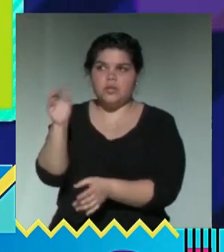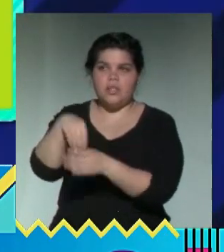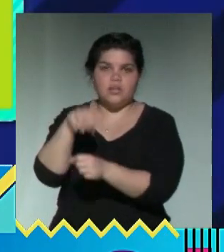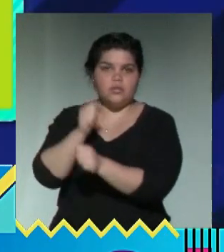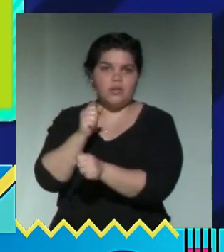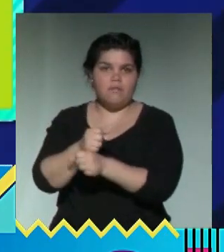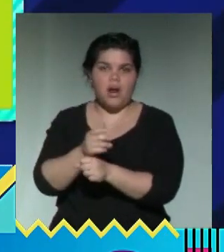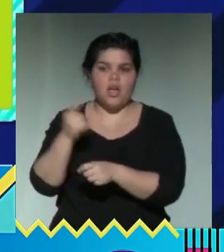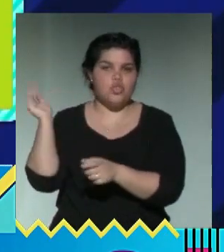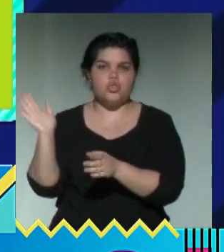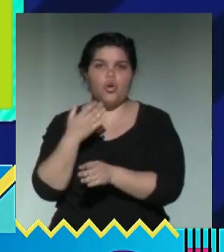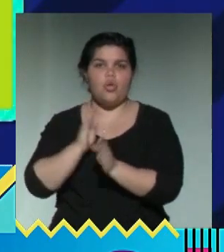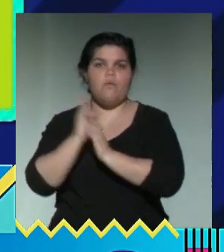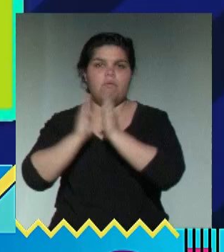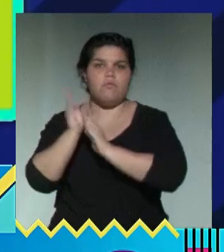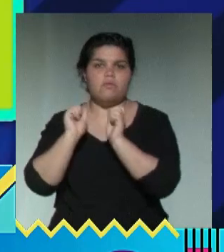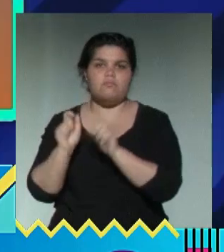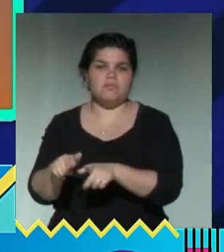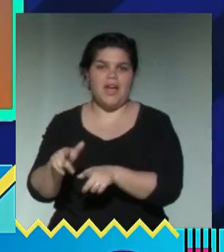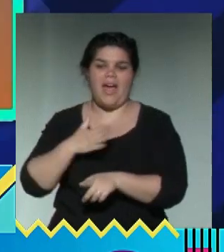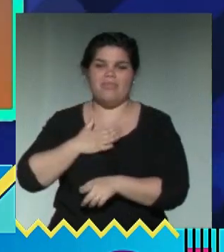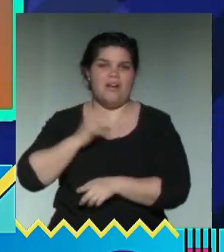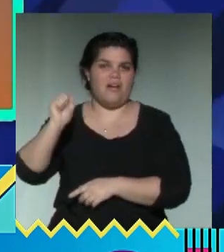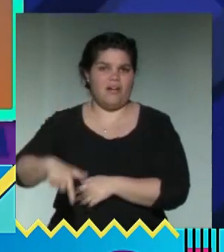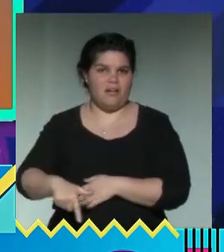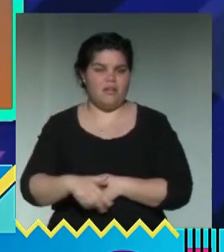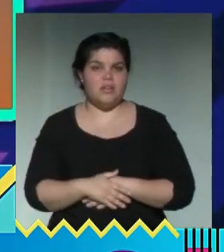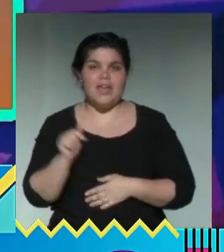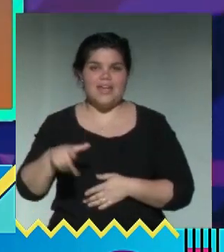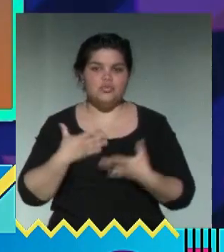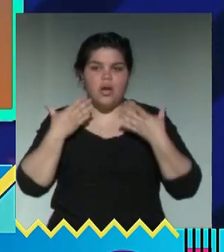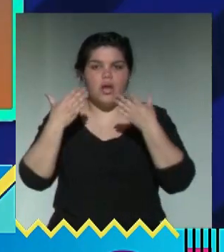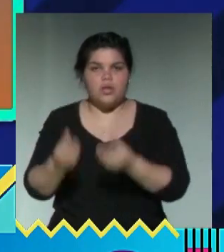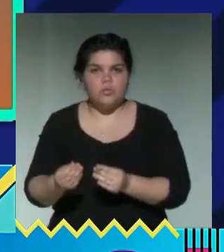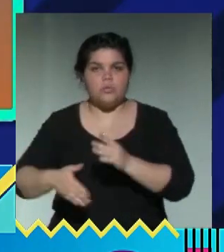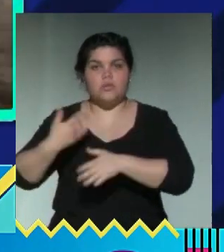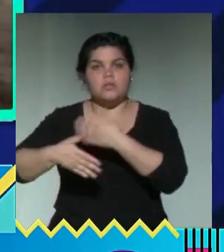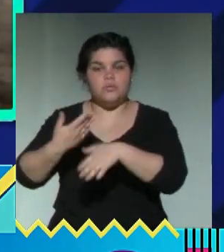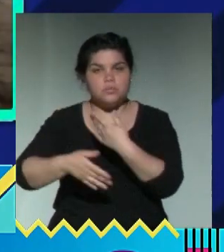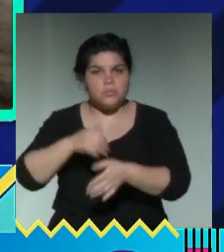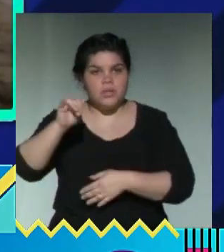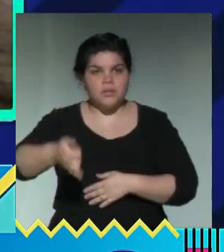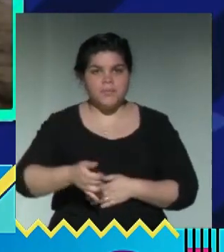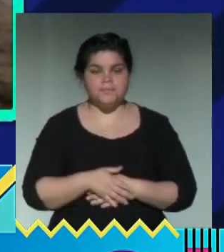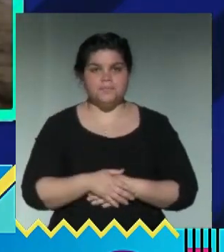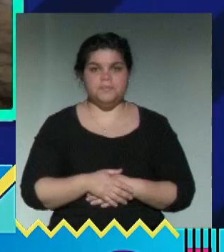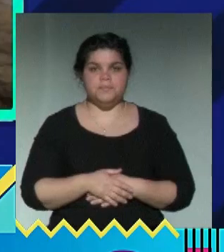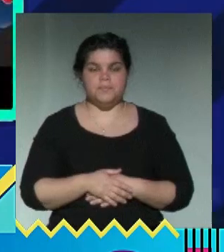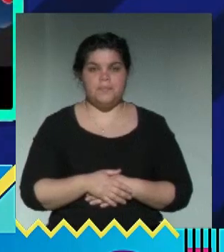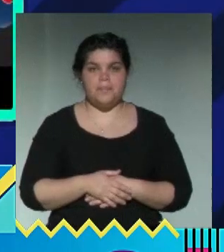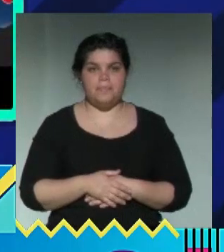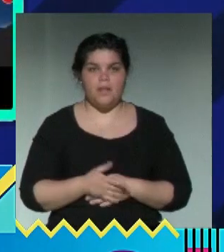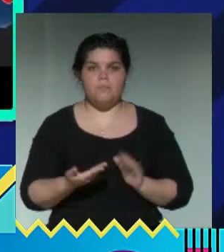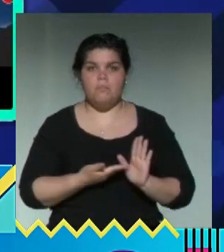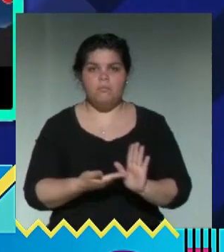industria nacional, y eso también es muy importante, que suma muchísimo, y también esto de demostrar que se